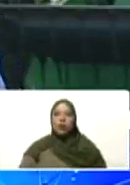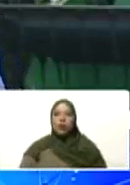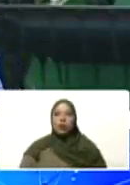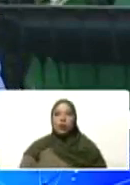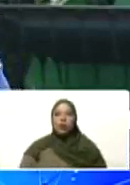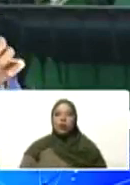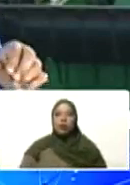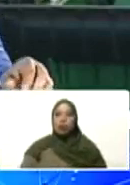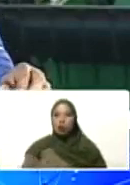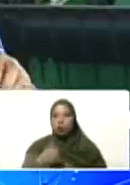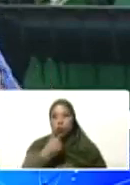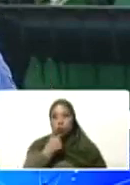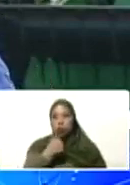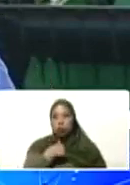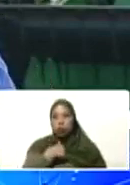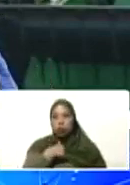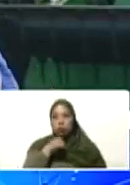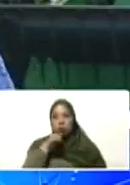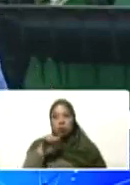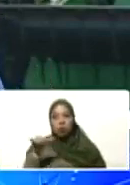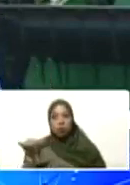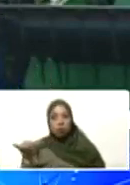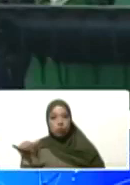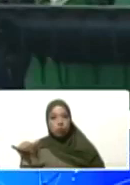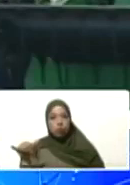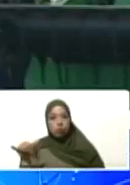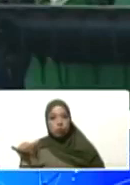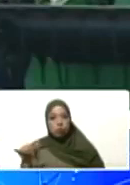Yo denuncio, como lo he venido